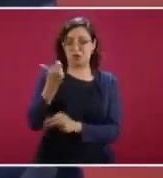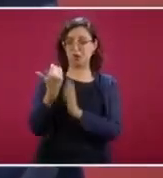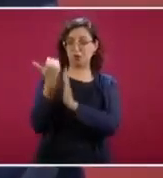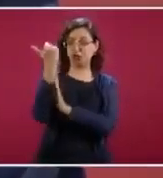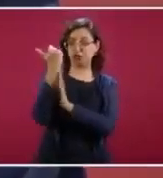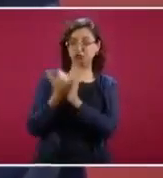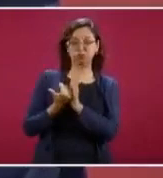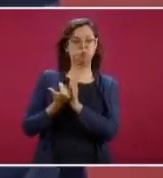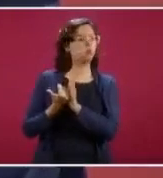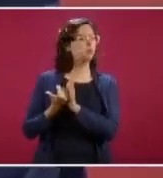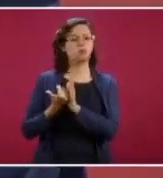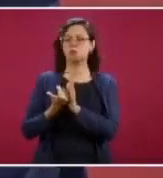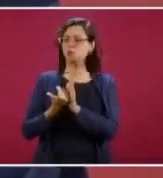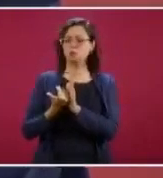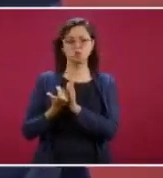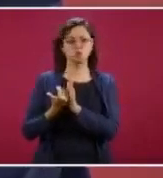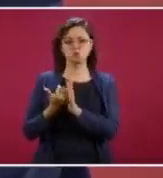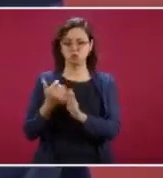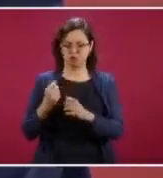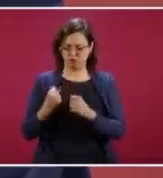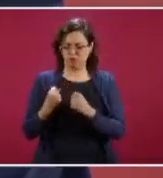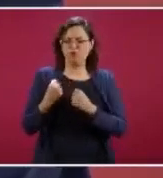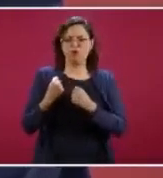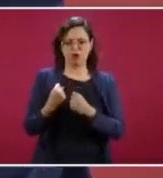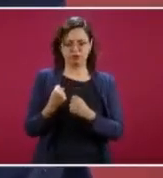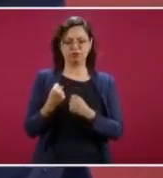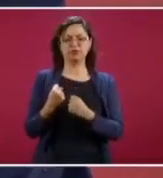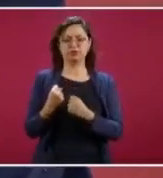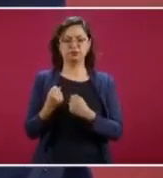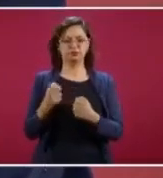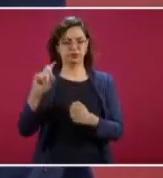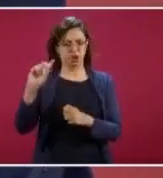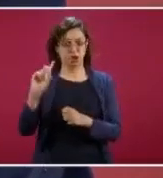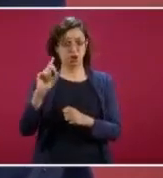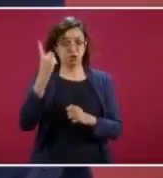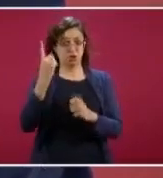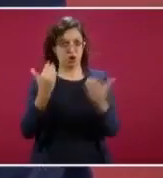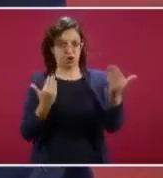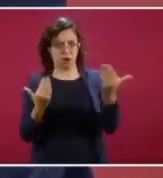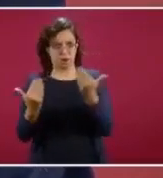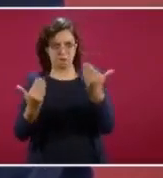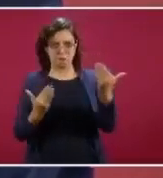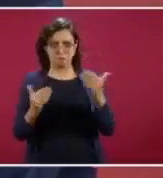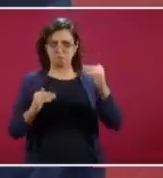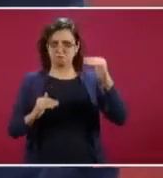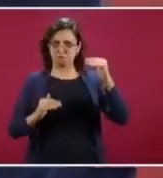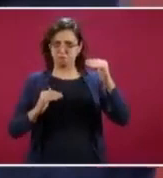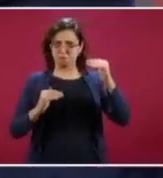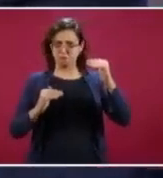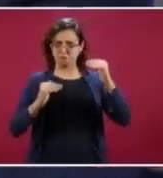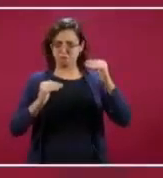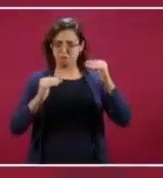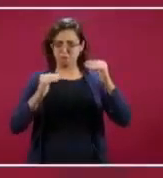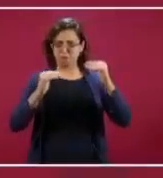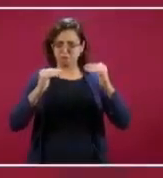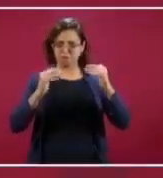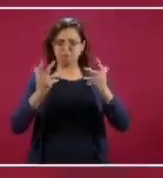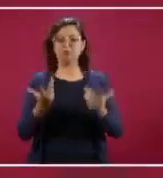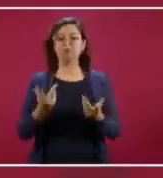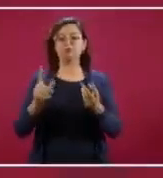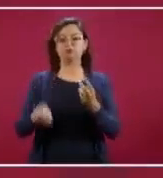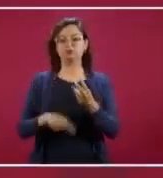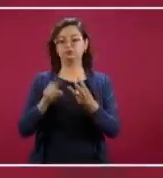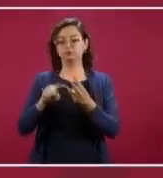contrario, se ha fortalecido con relación al dólar. Otro